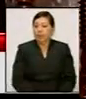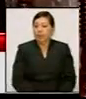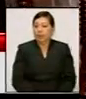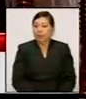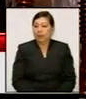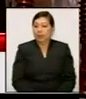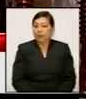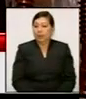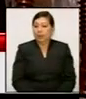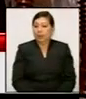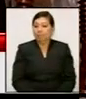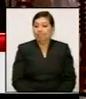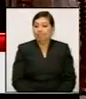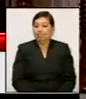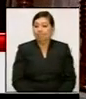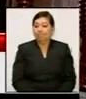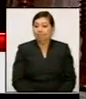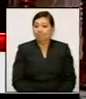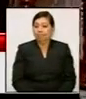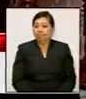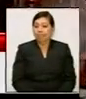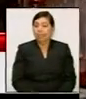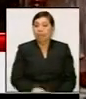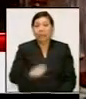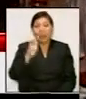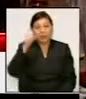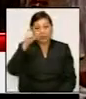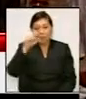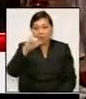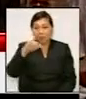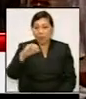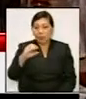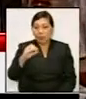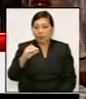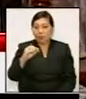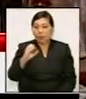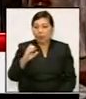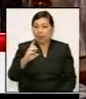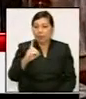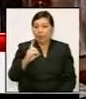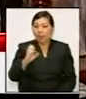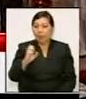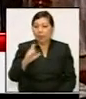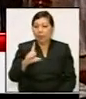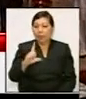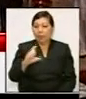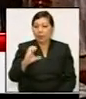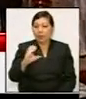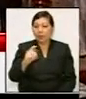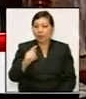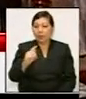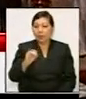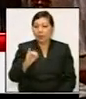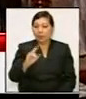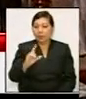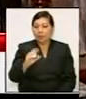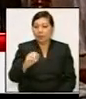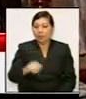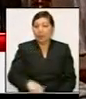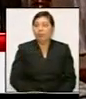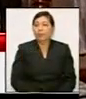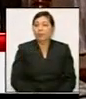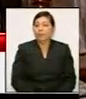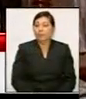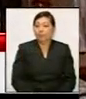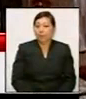el congresista Jorge del Castillo, el presidente del primer poder del Estado, Daniel Salaverry